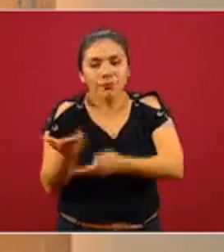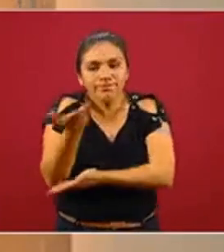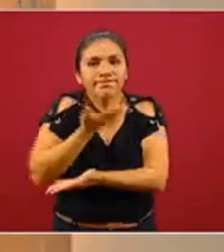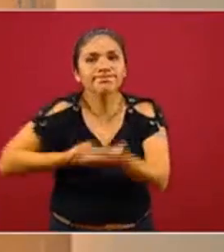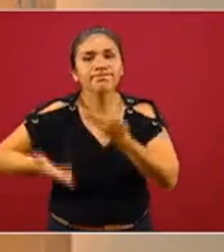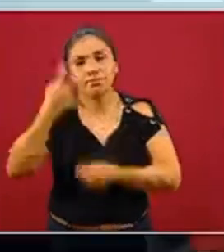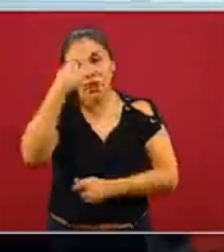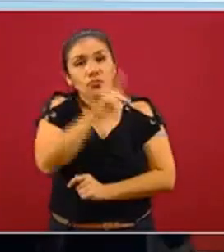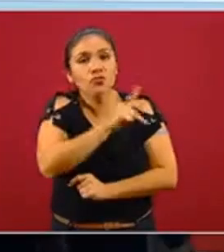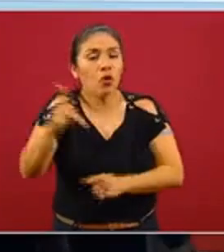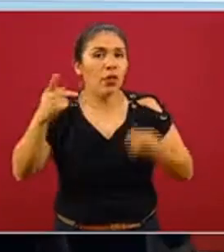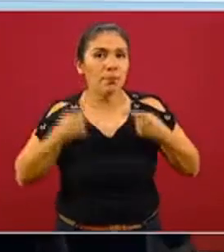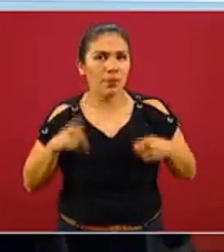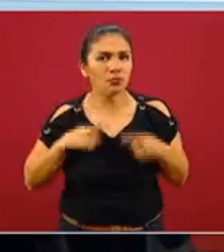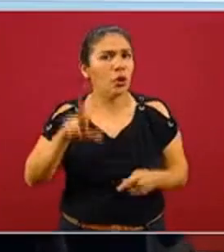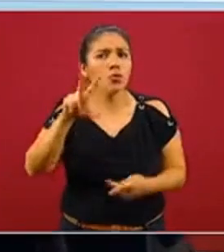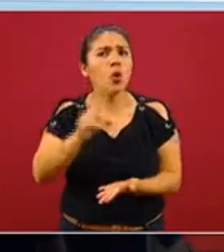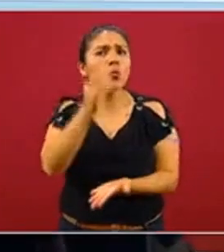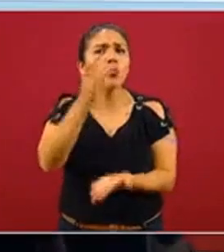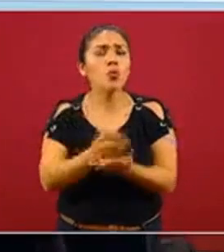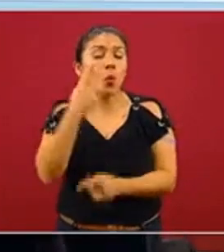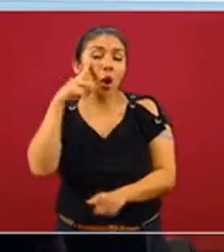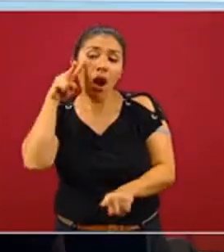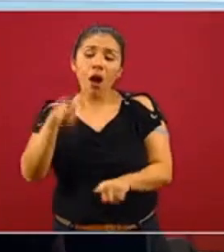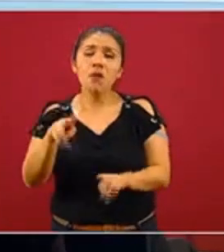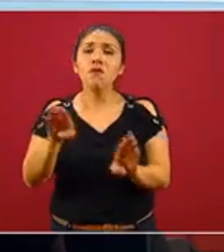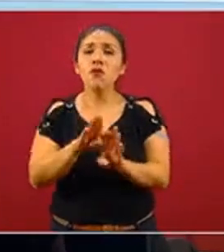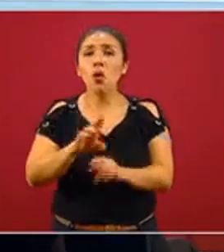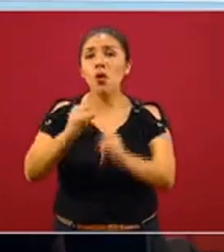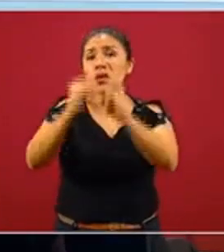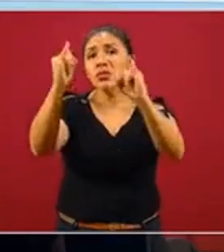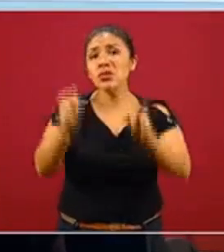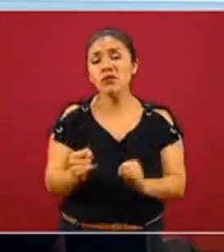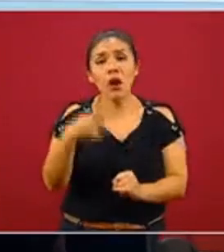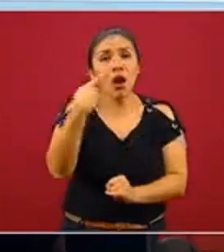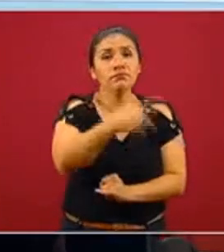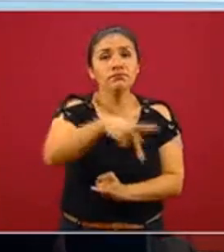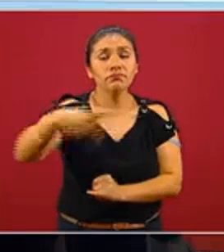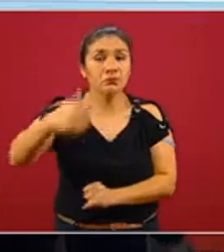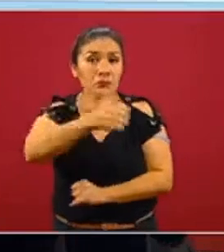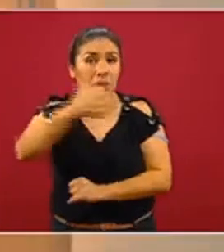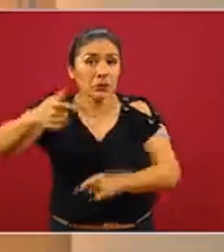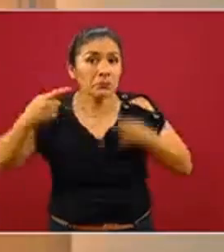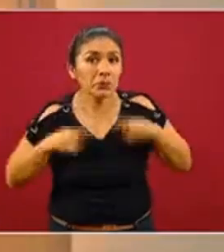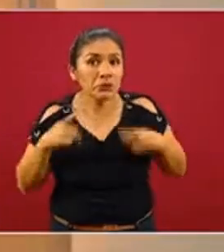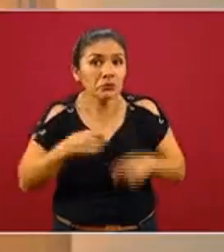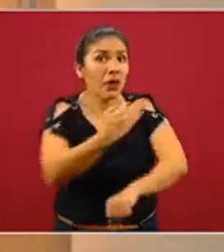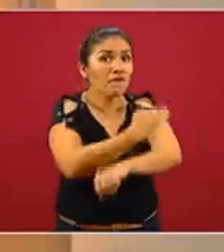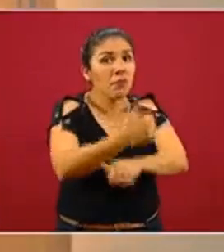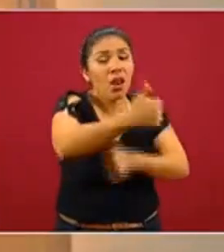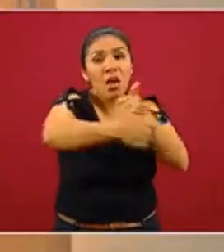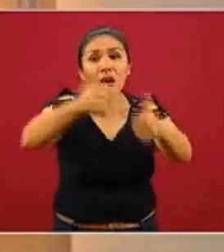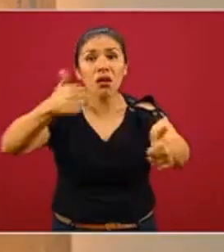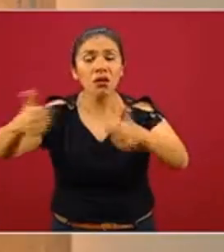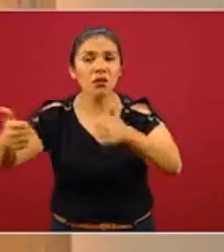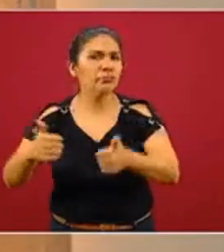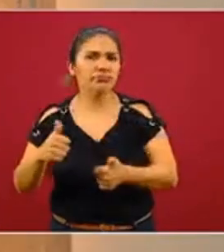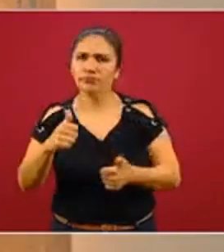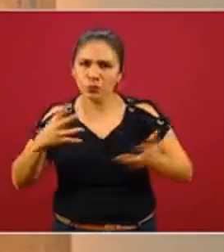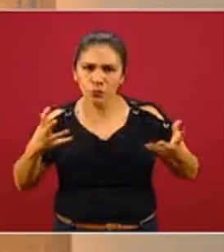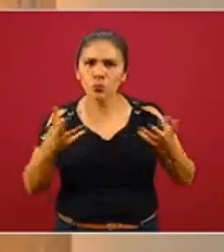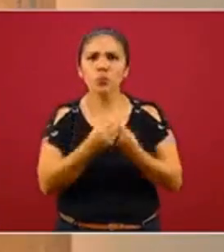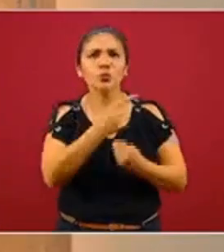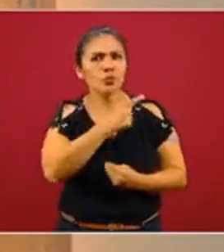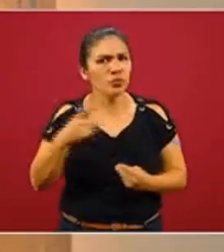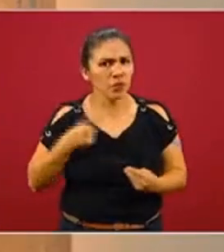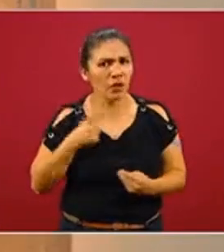la sociedad, no solamente en una perspectiva individualista de cada persona, de cada familia, una visión patrimonialista de los